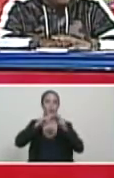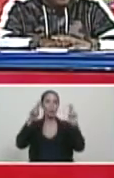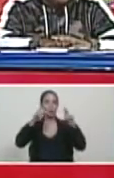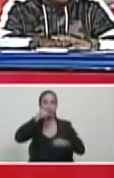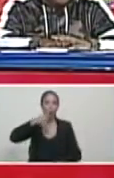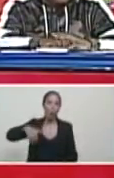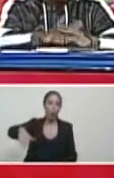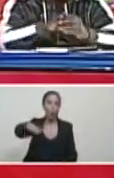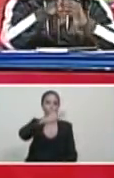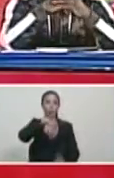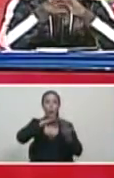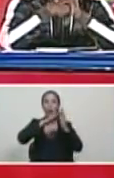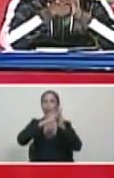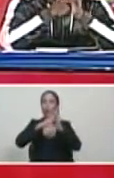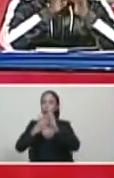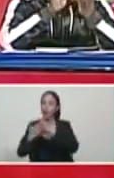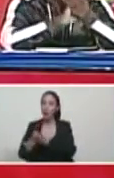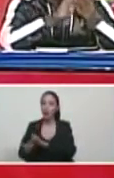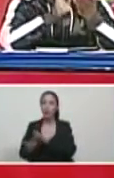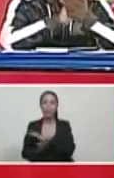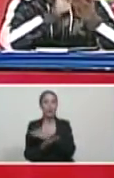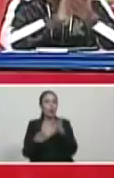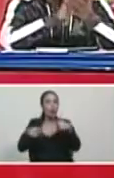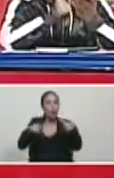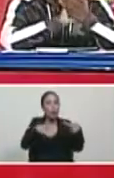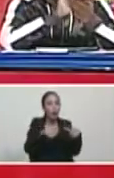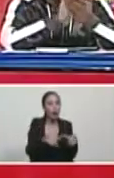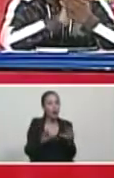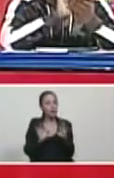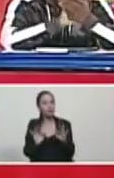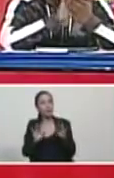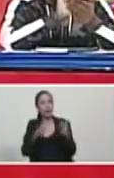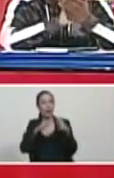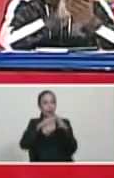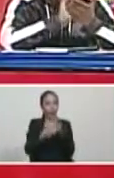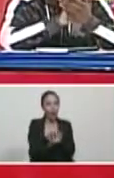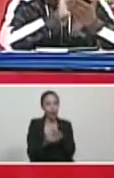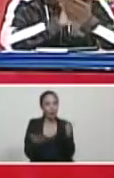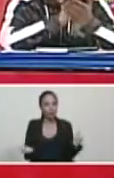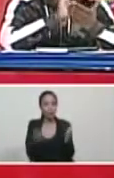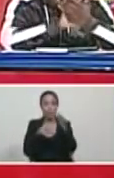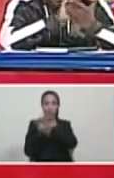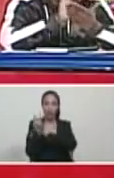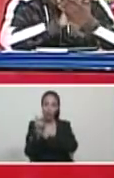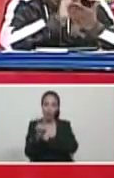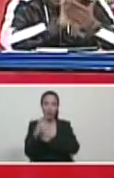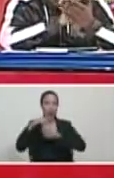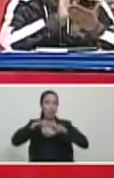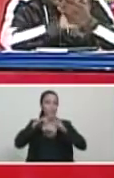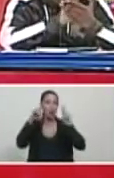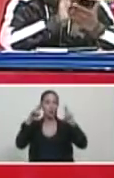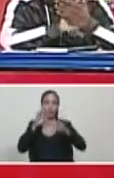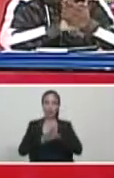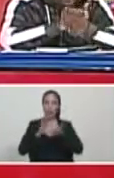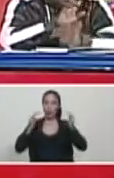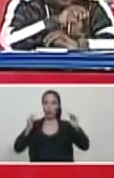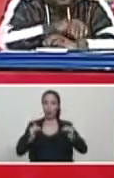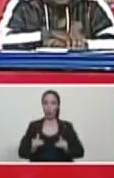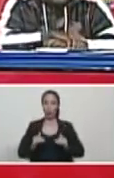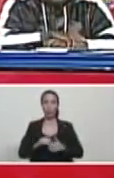todas las comunidades, de todas las cuadras, de todos los barrios y de Venezuela. Paz, paz,